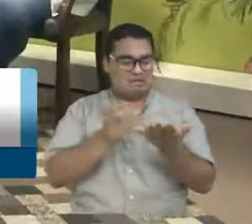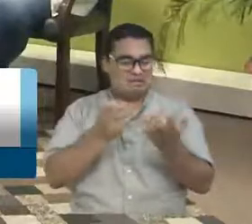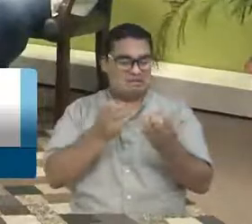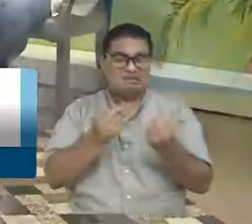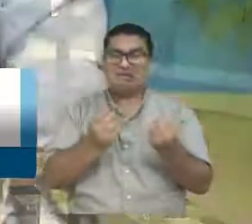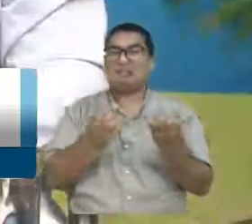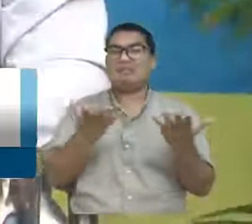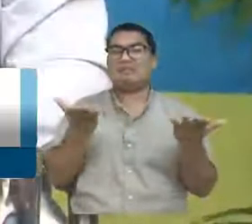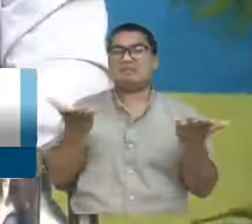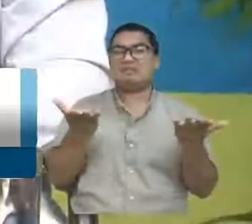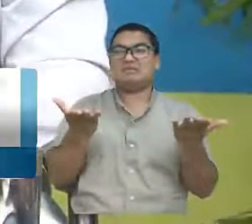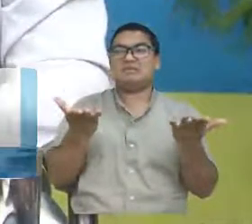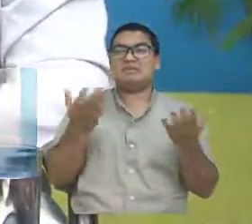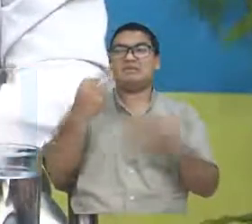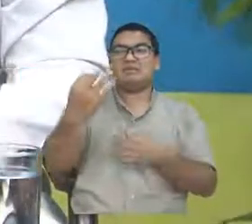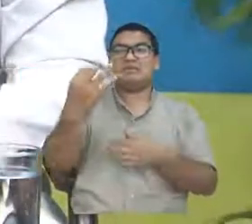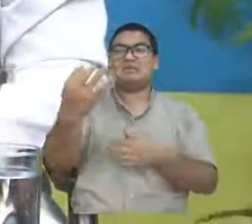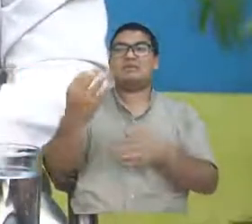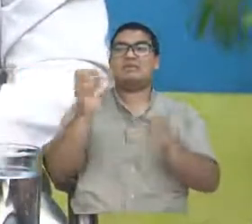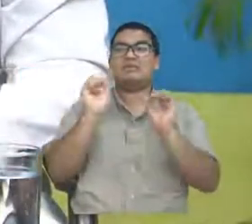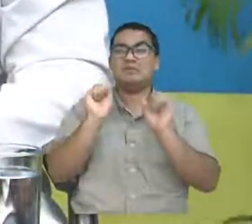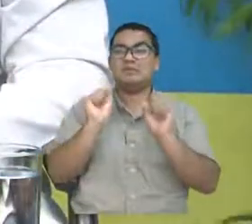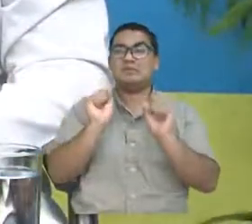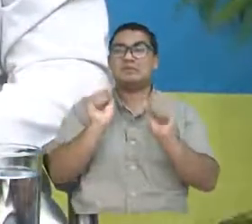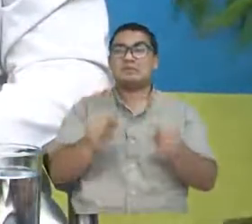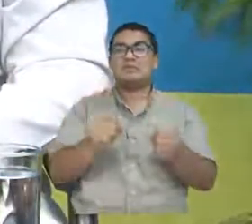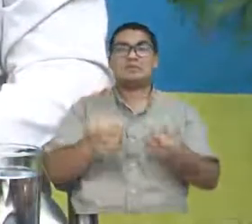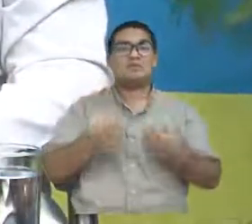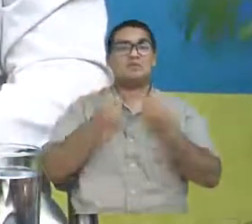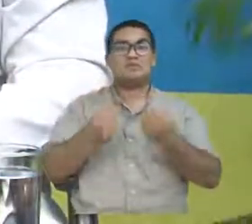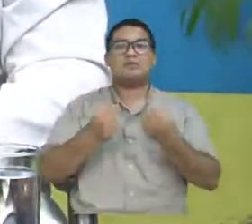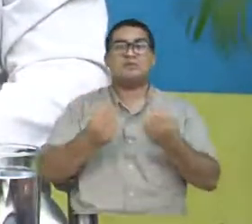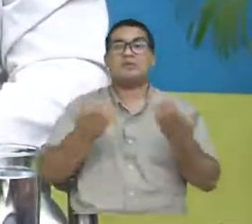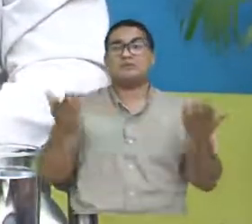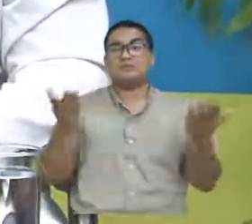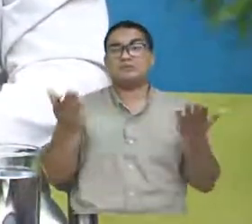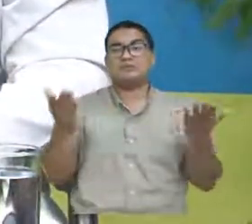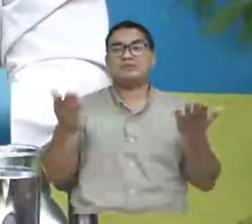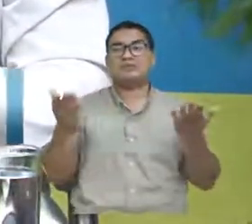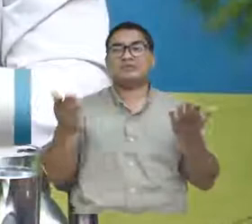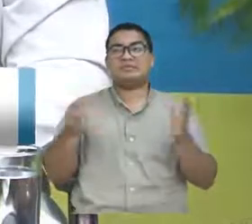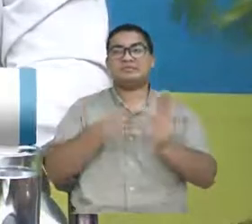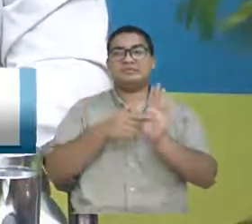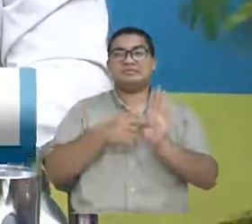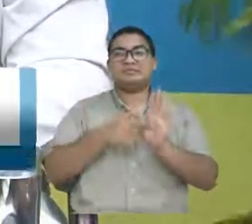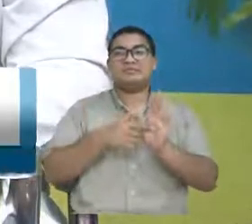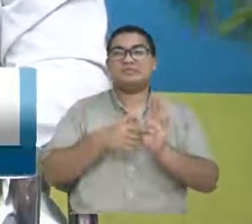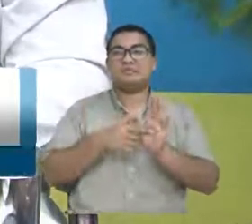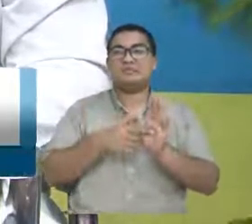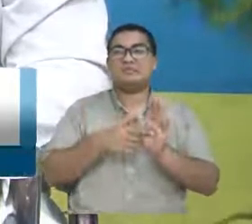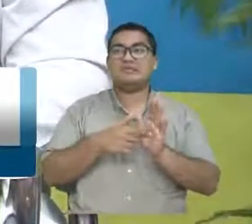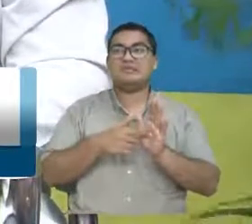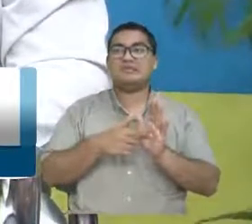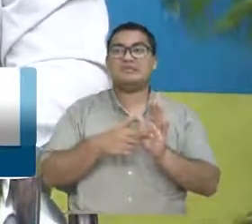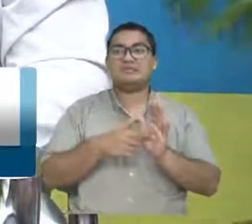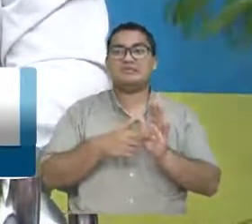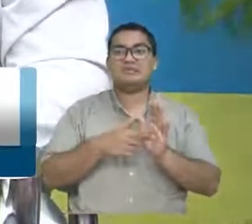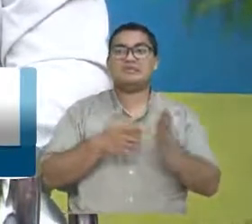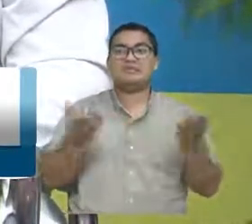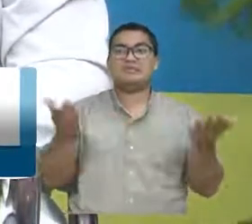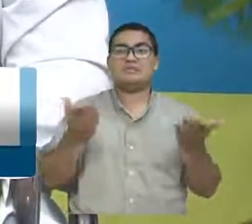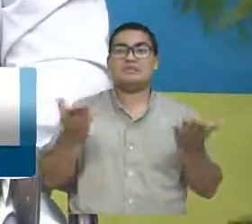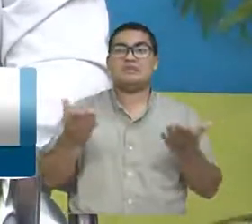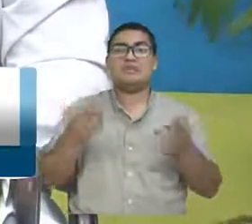en un futuro estos microorganismos pueden hacer más resistentes a los antibióticos. No. Un ejemplo, que cuando estemos tomando para un